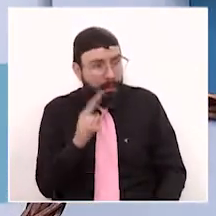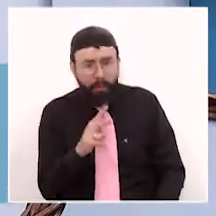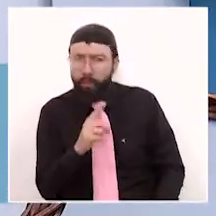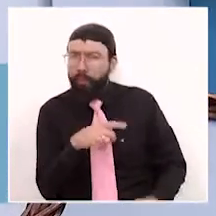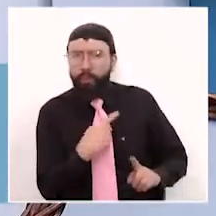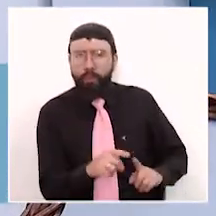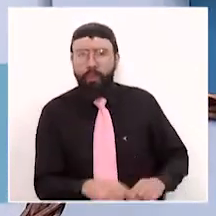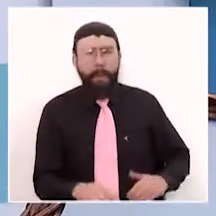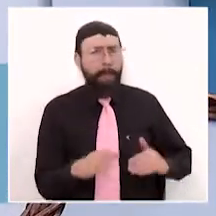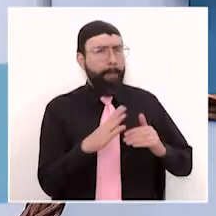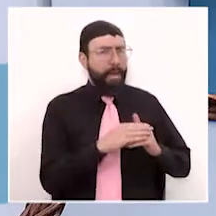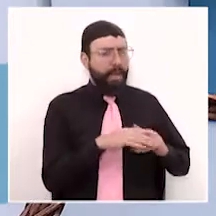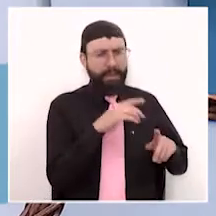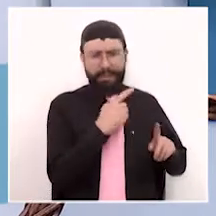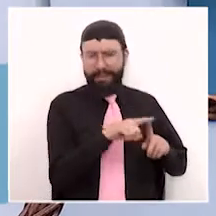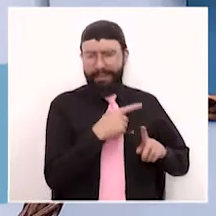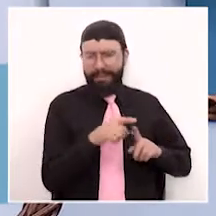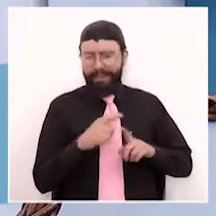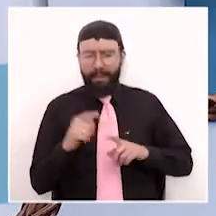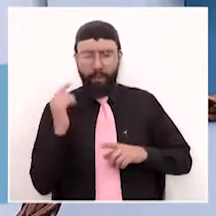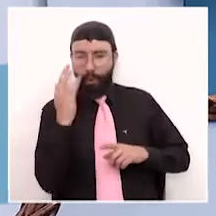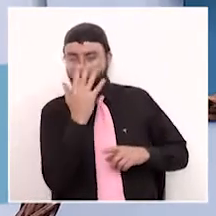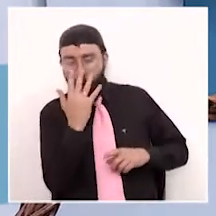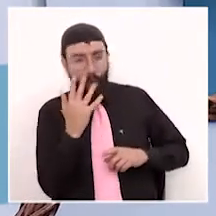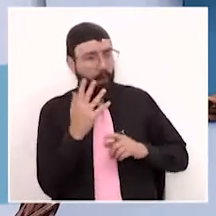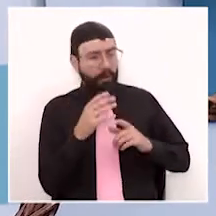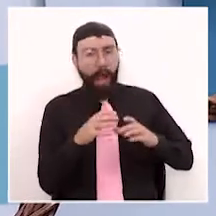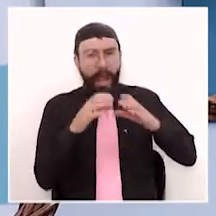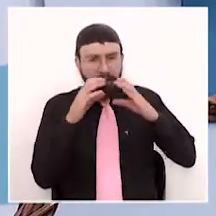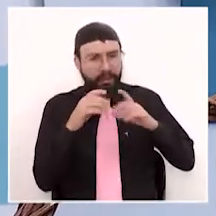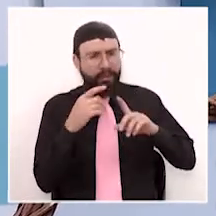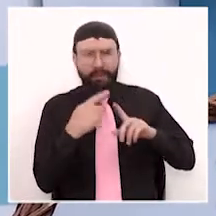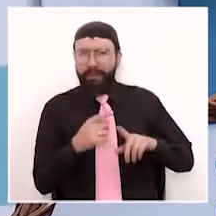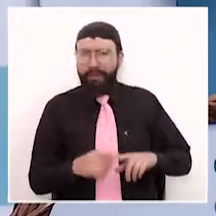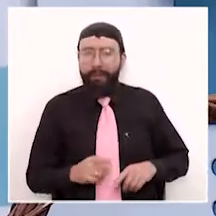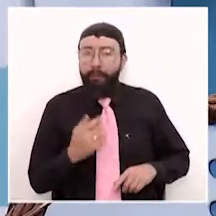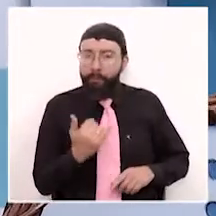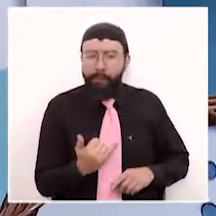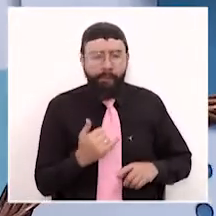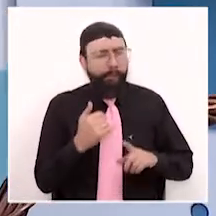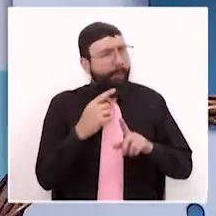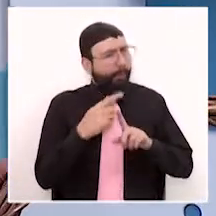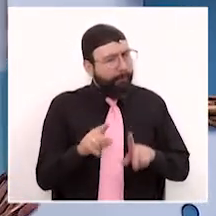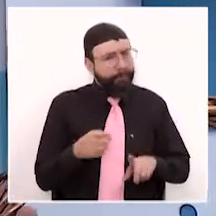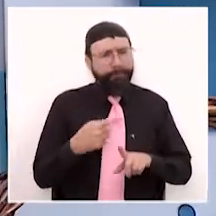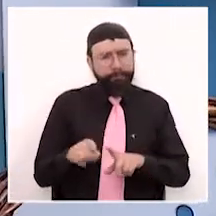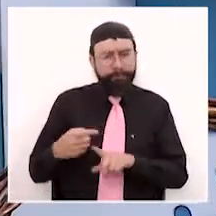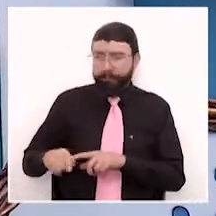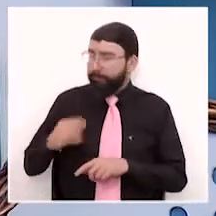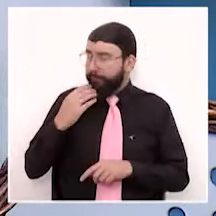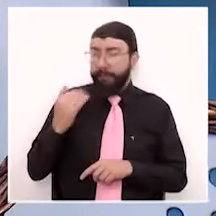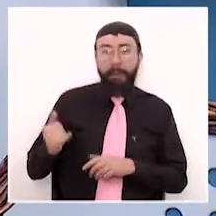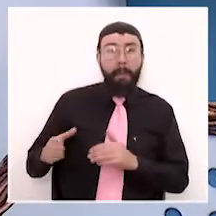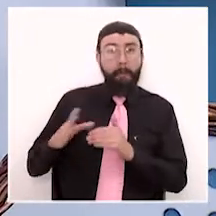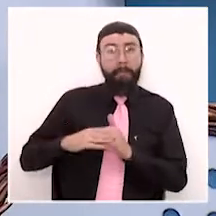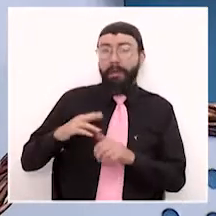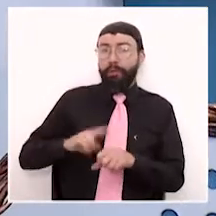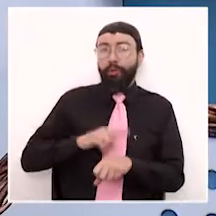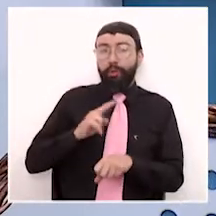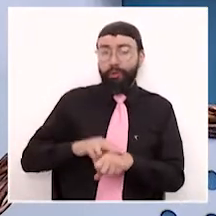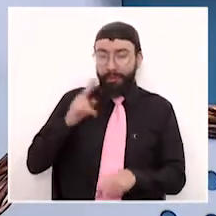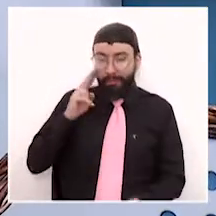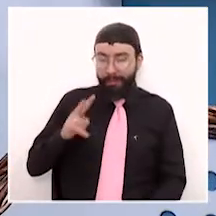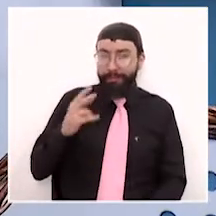artesanales, donde el color, las texturas, los ingredientes, los hacen diferenciales con los panes comunes que estamos viendo en las